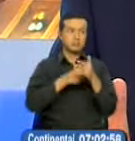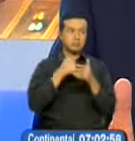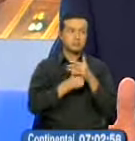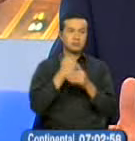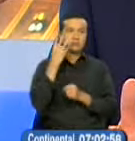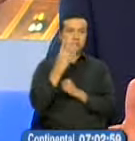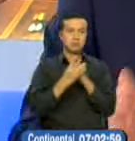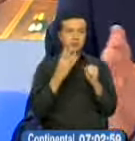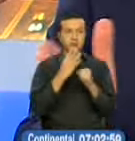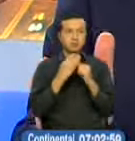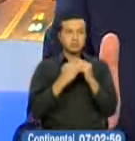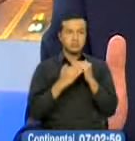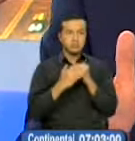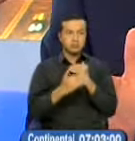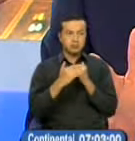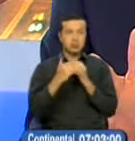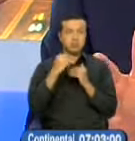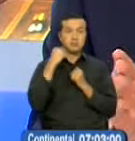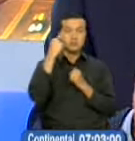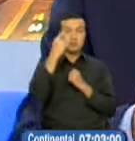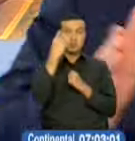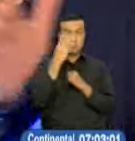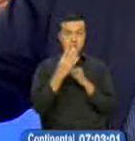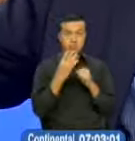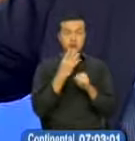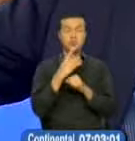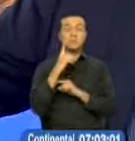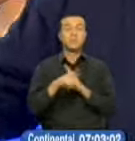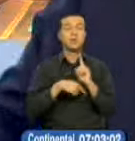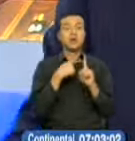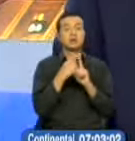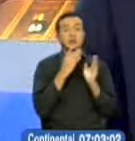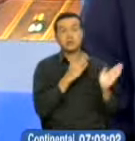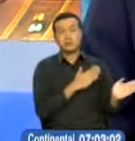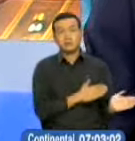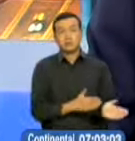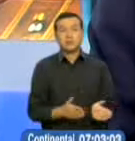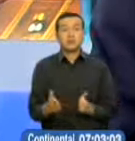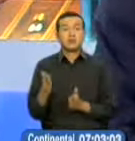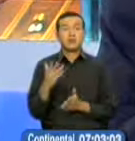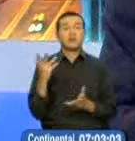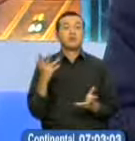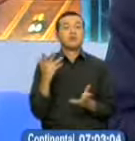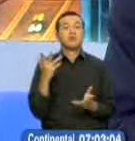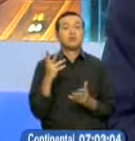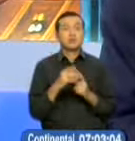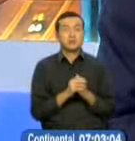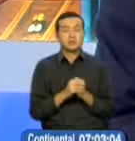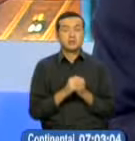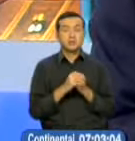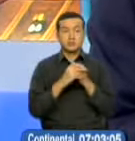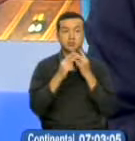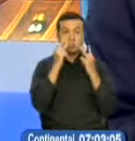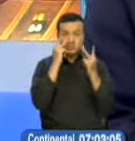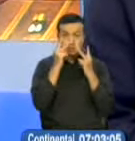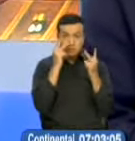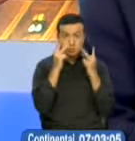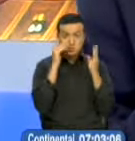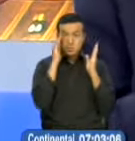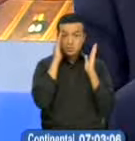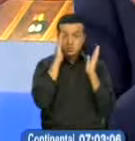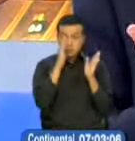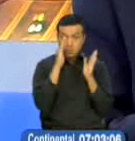próximos 4 años, y no solo para los próximos 4 años, por cierto, sino de aquí en adelante. Pero esas perspectivas habrá